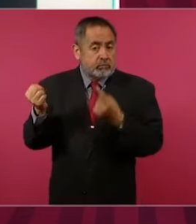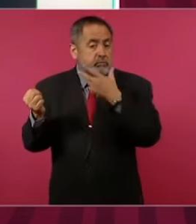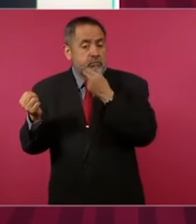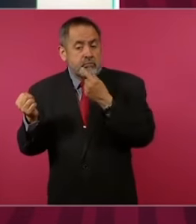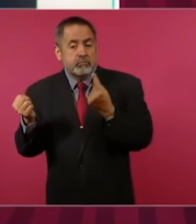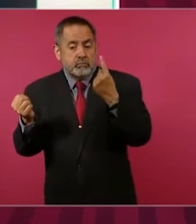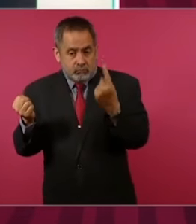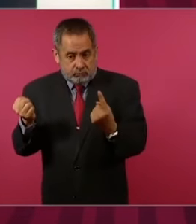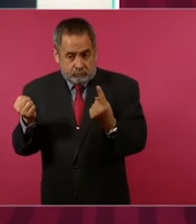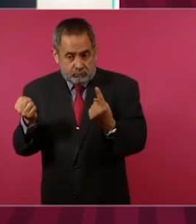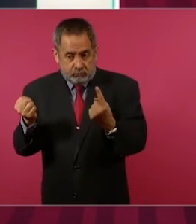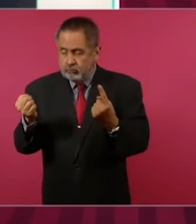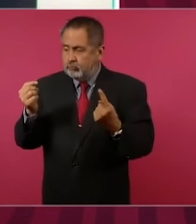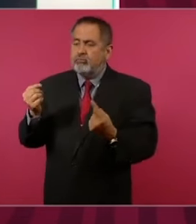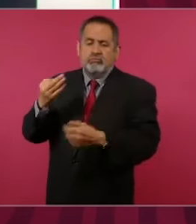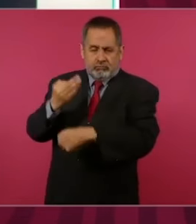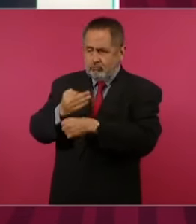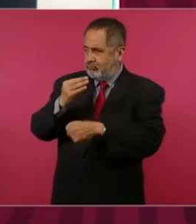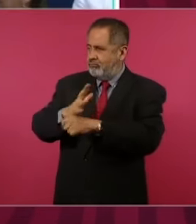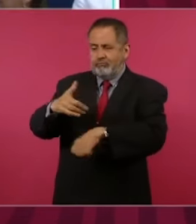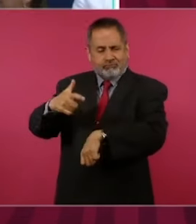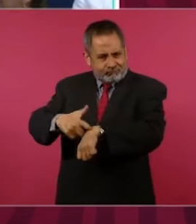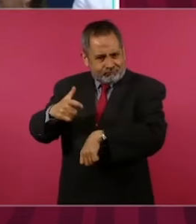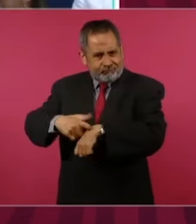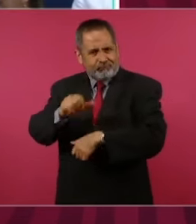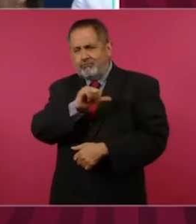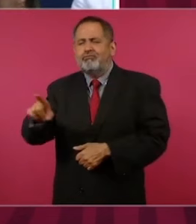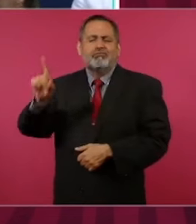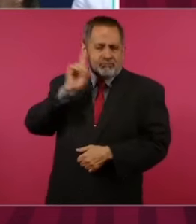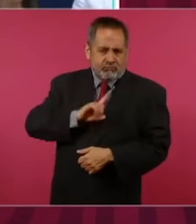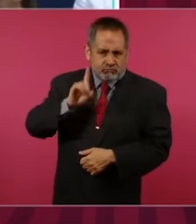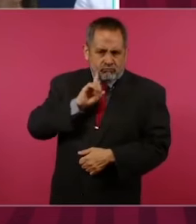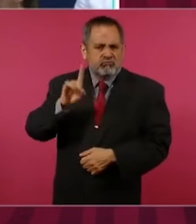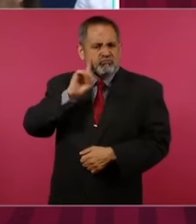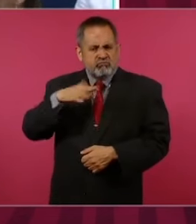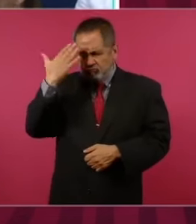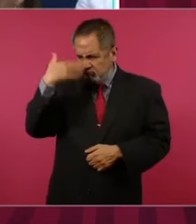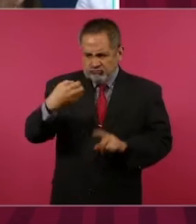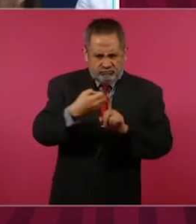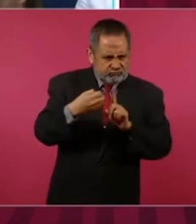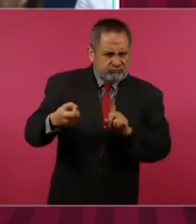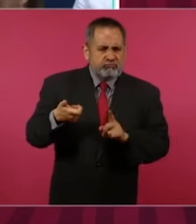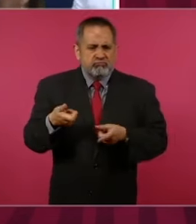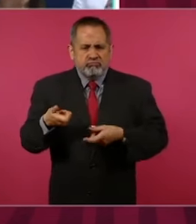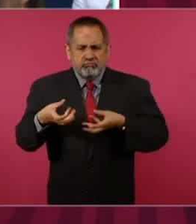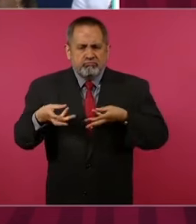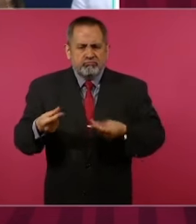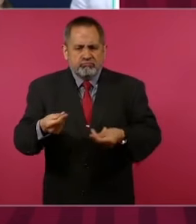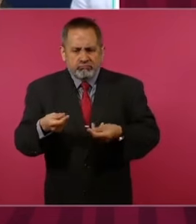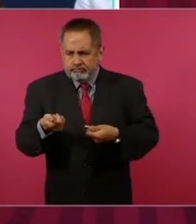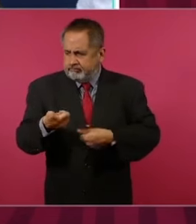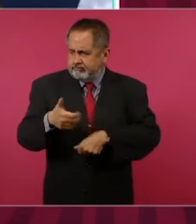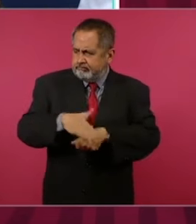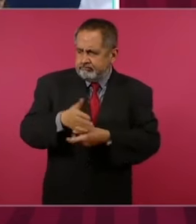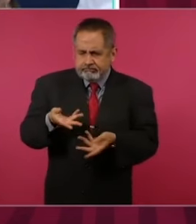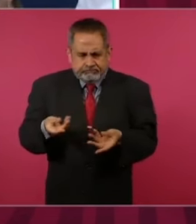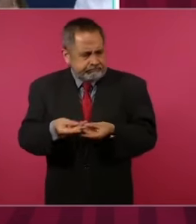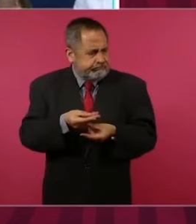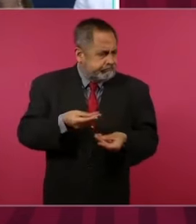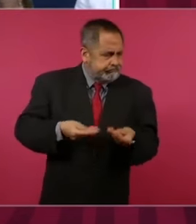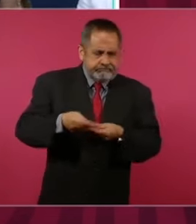Es tiempo de las mujeres son organizadas, saben administrar perfectamente todos los